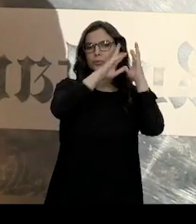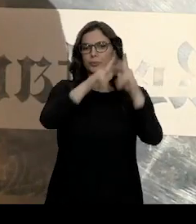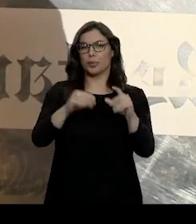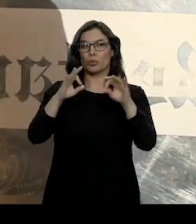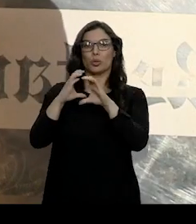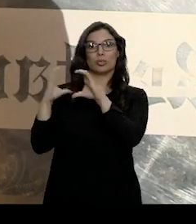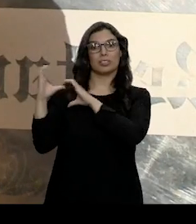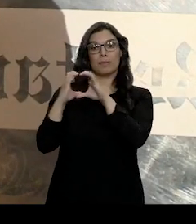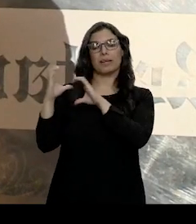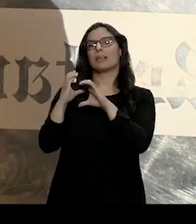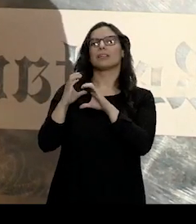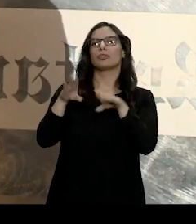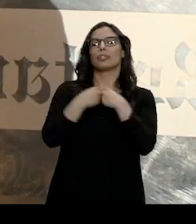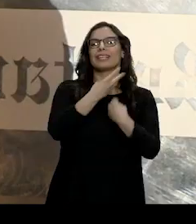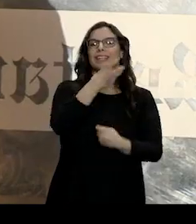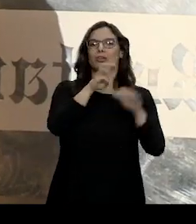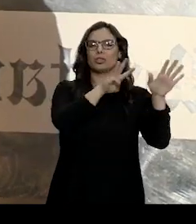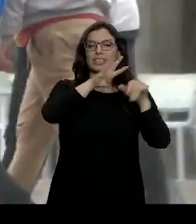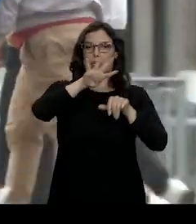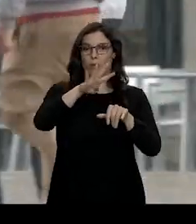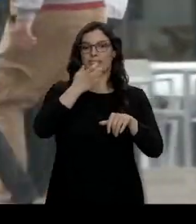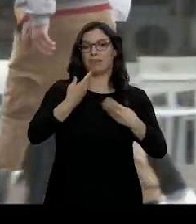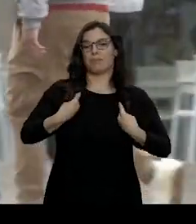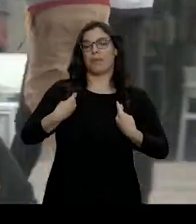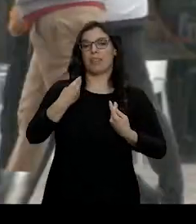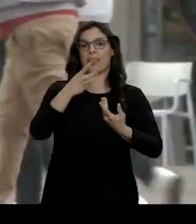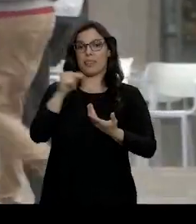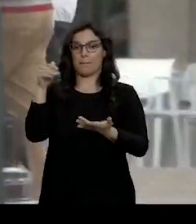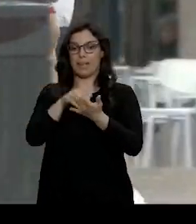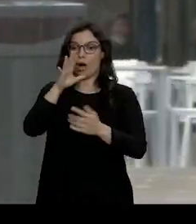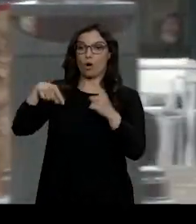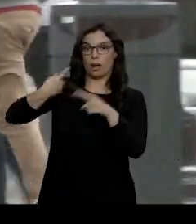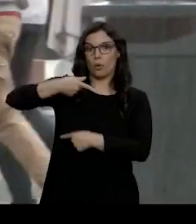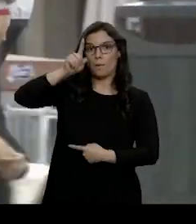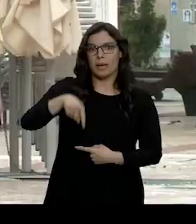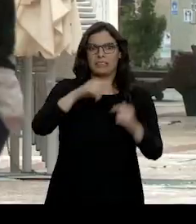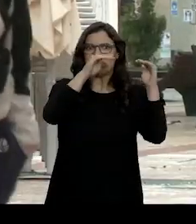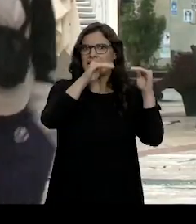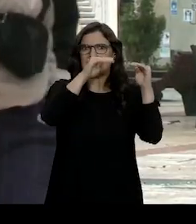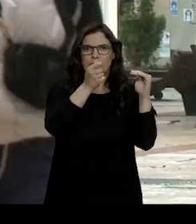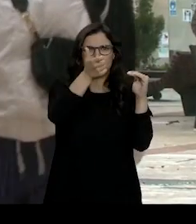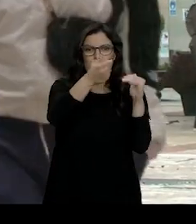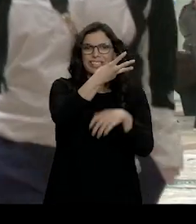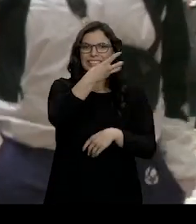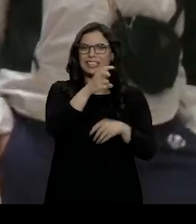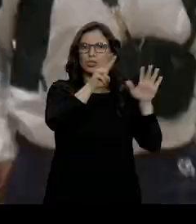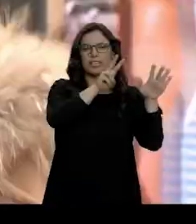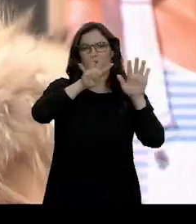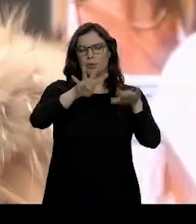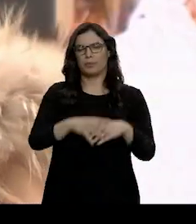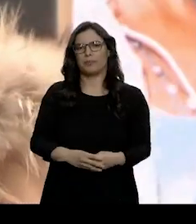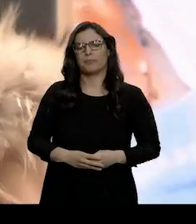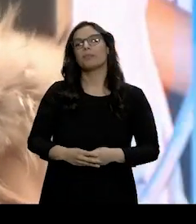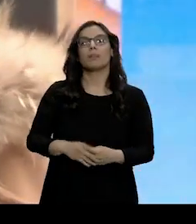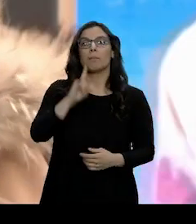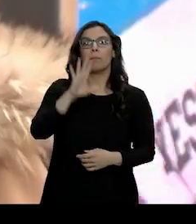Santa era de 389 casos por 100.000 habitantes. Un mes más tarde apenas se ha reducido, 379.